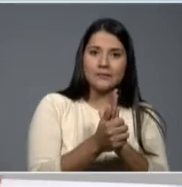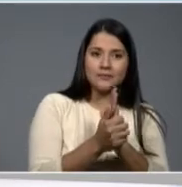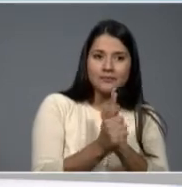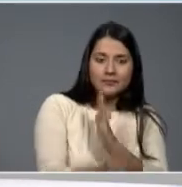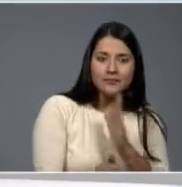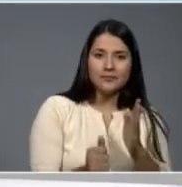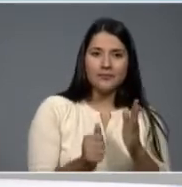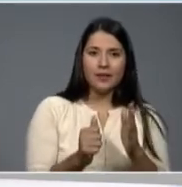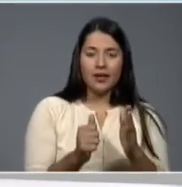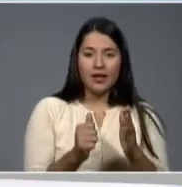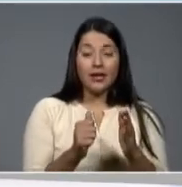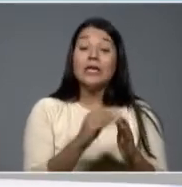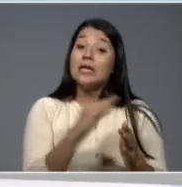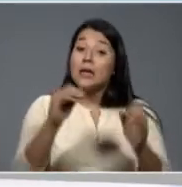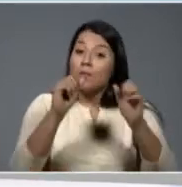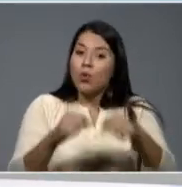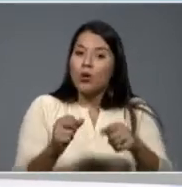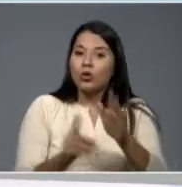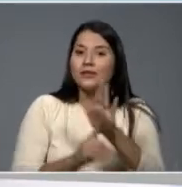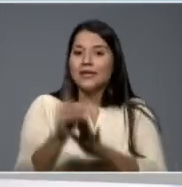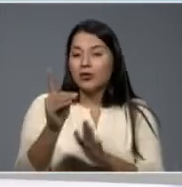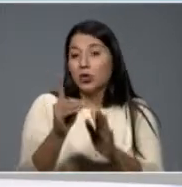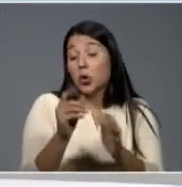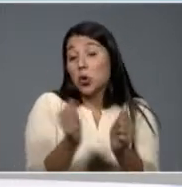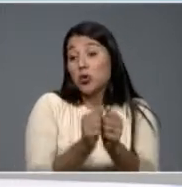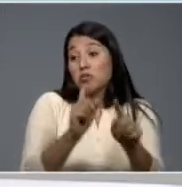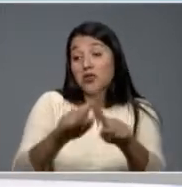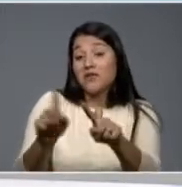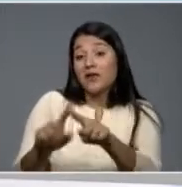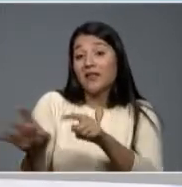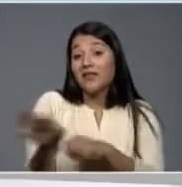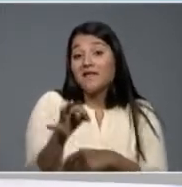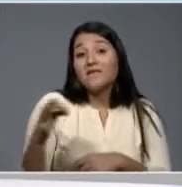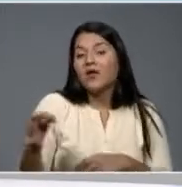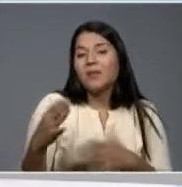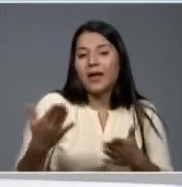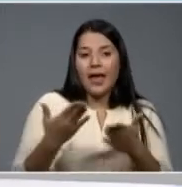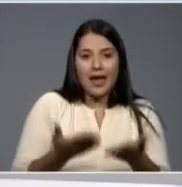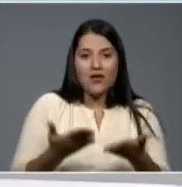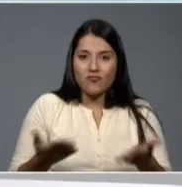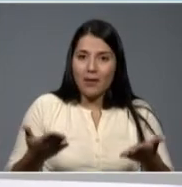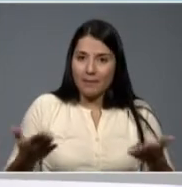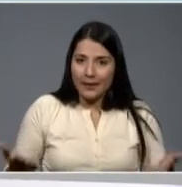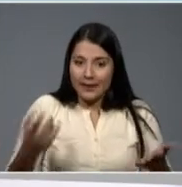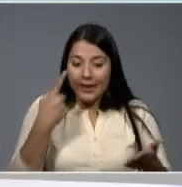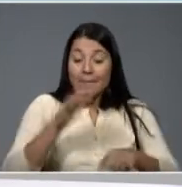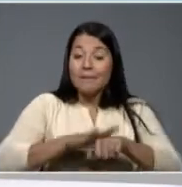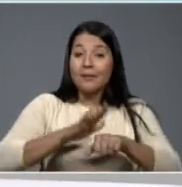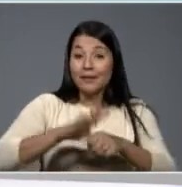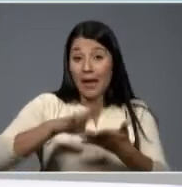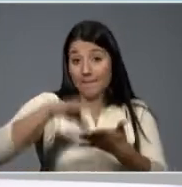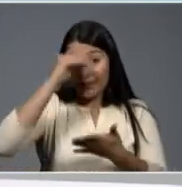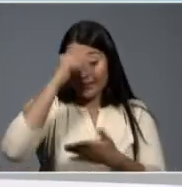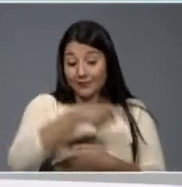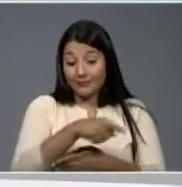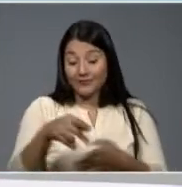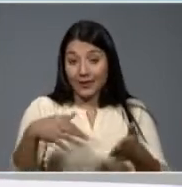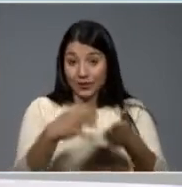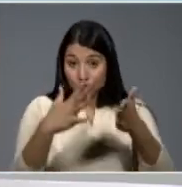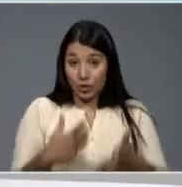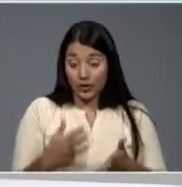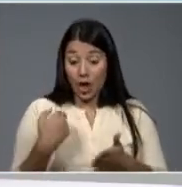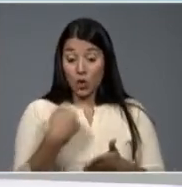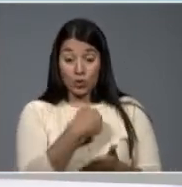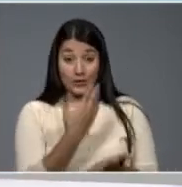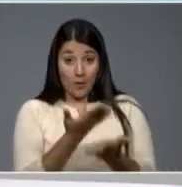¿no? Y ahí pues estamos desarrollando a través de diferentes patentes herramientas que en concreto vayan directamente al aprendizaje del alumno. De hecho, la propuesta que